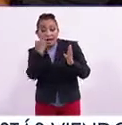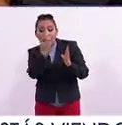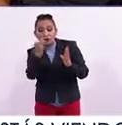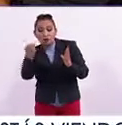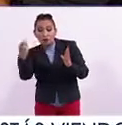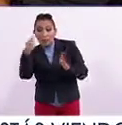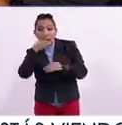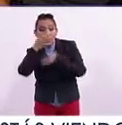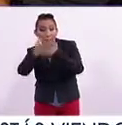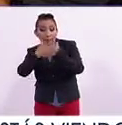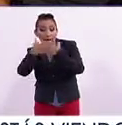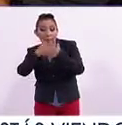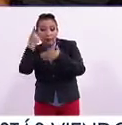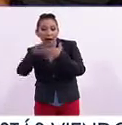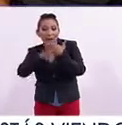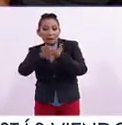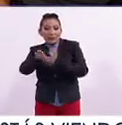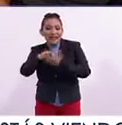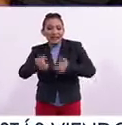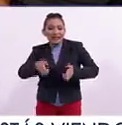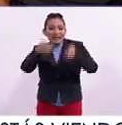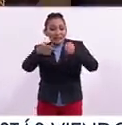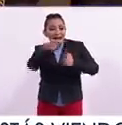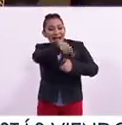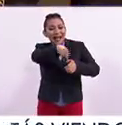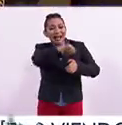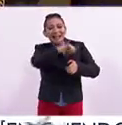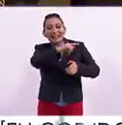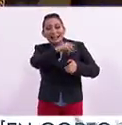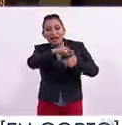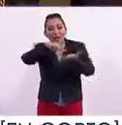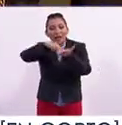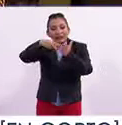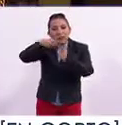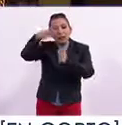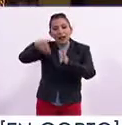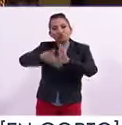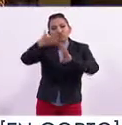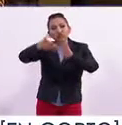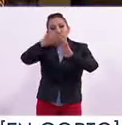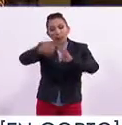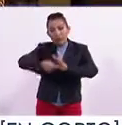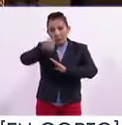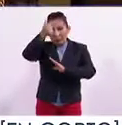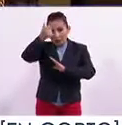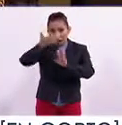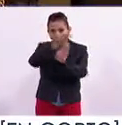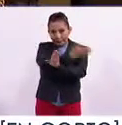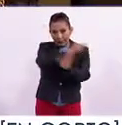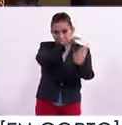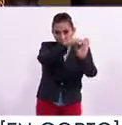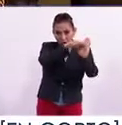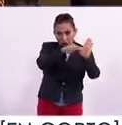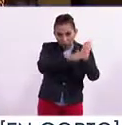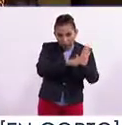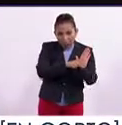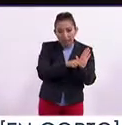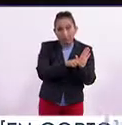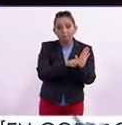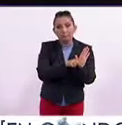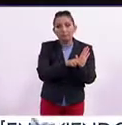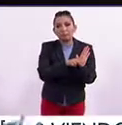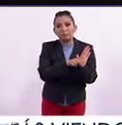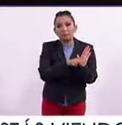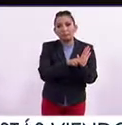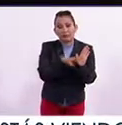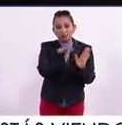los constructores, para que construyan sus edificios. Las primeras normas, digamos, completas